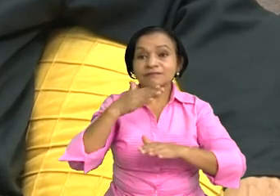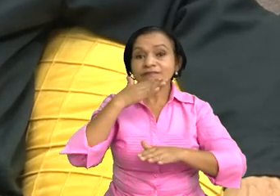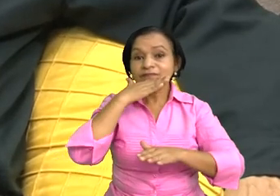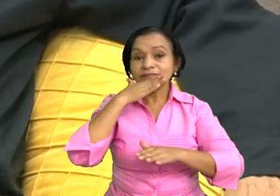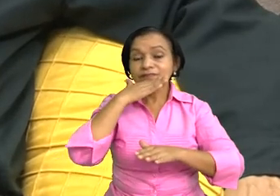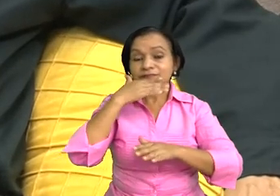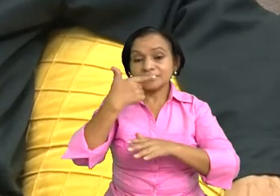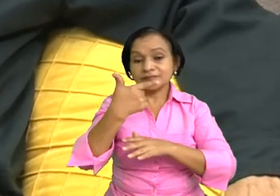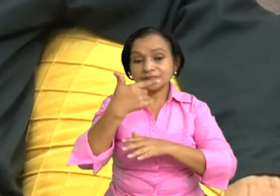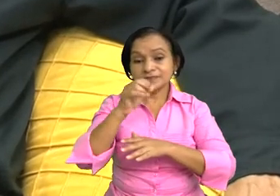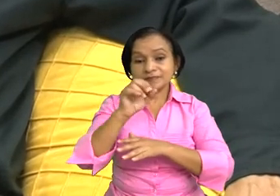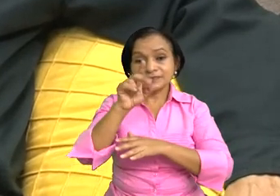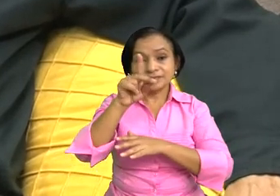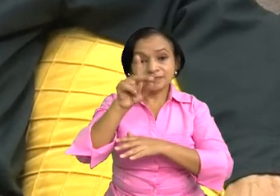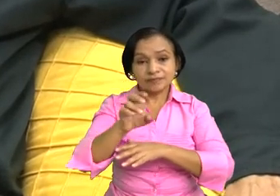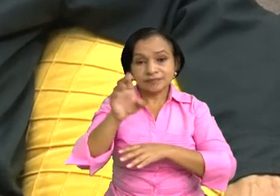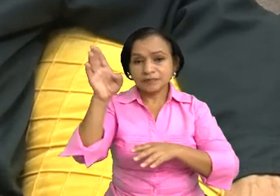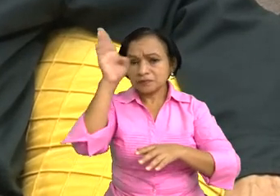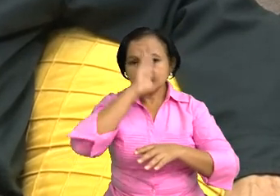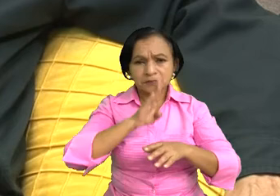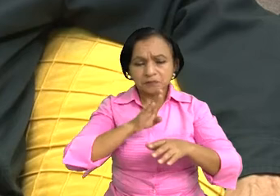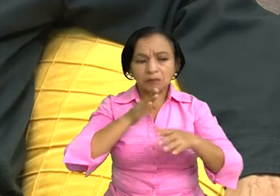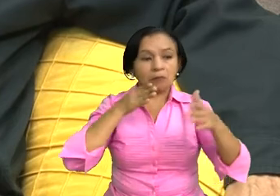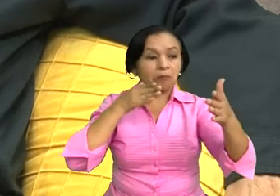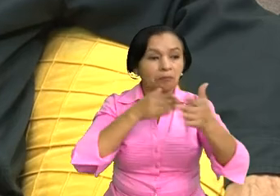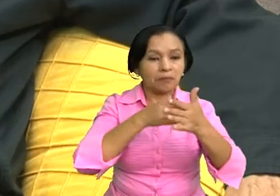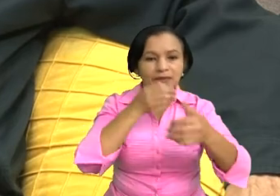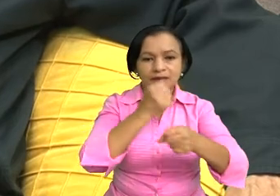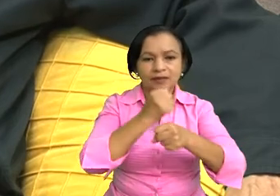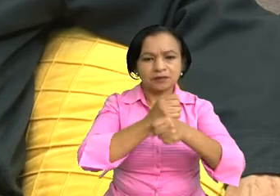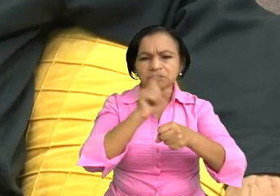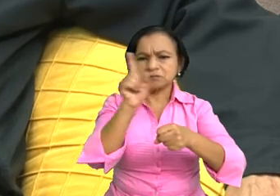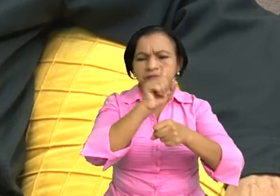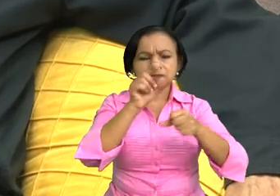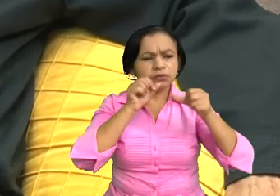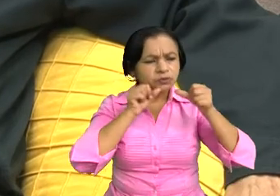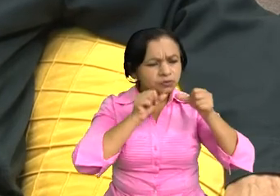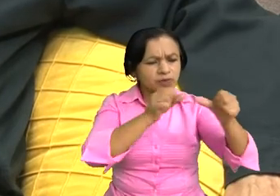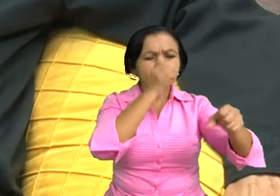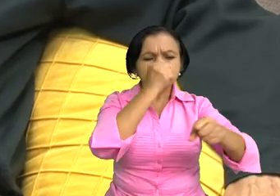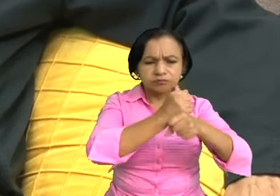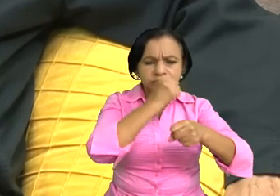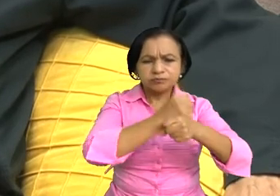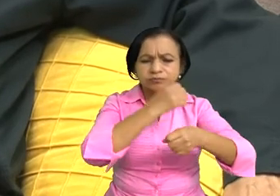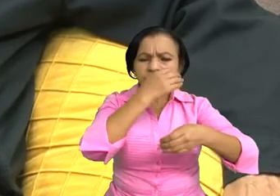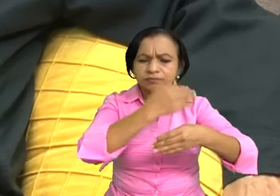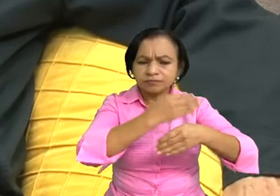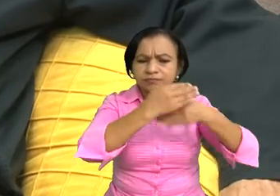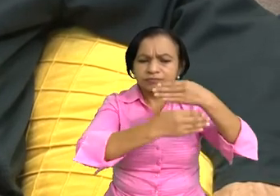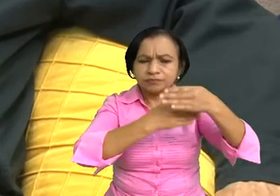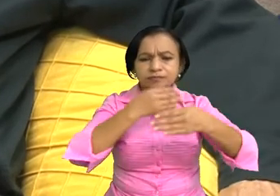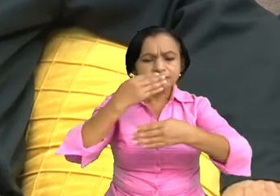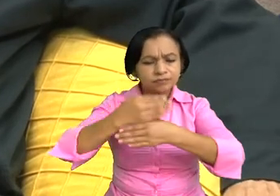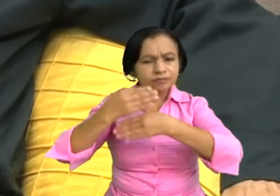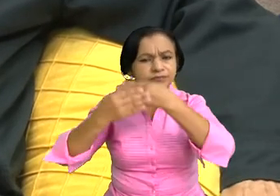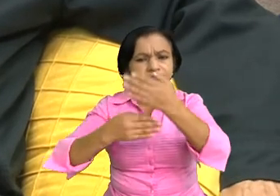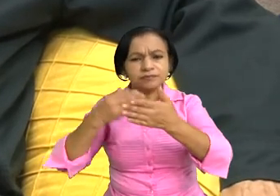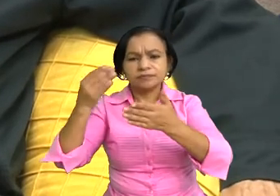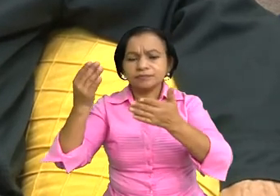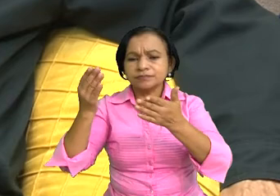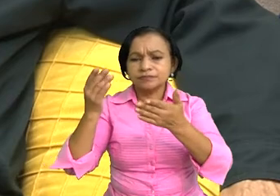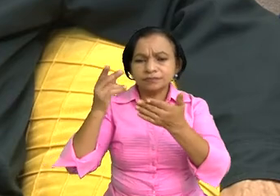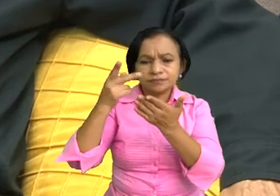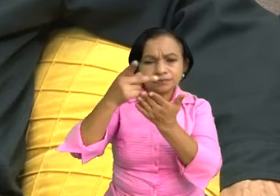golpe, nunca dejamos de trabajar. Seguimos avanzando en todos y cada uno de nuestros